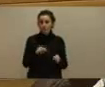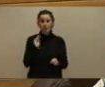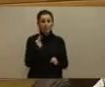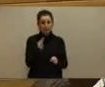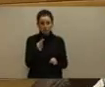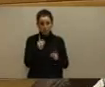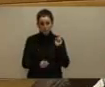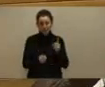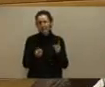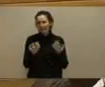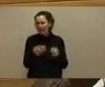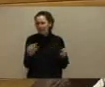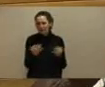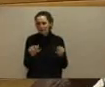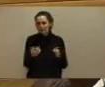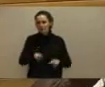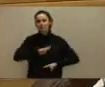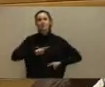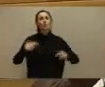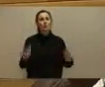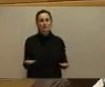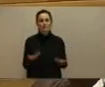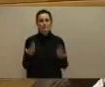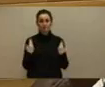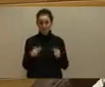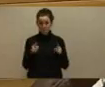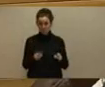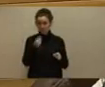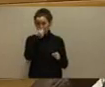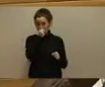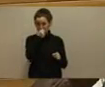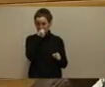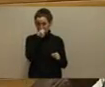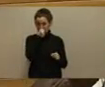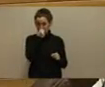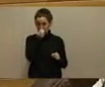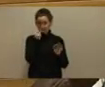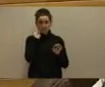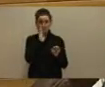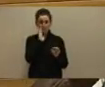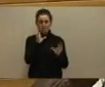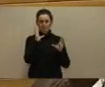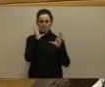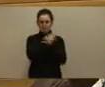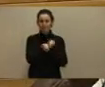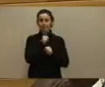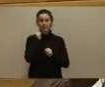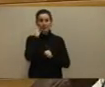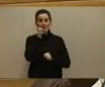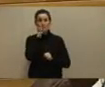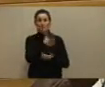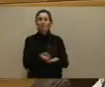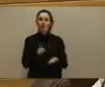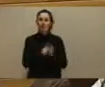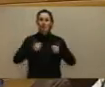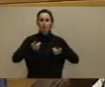las irregularidades del servicio, esto es lo que contesta. La alegación fundamental respecto a las irregularidades detectadas y que se reitera tanto en la introducción como en